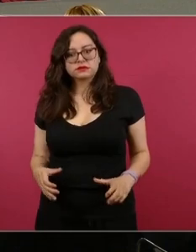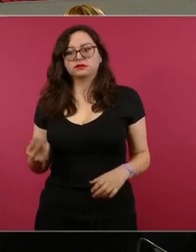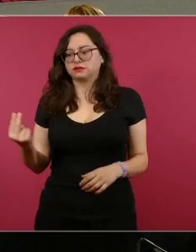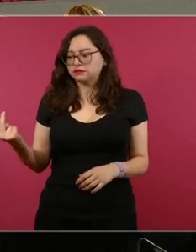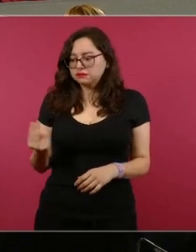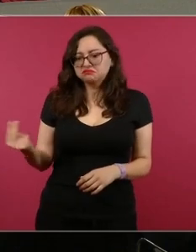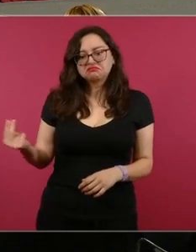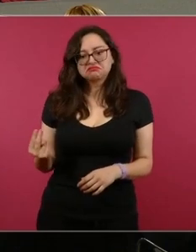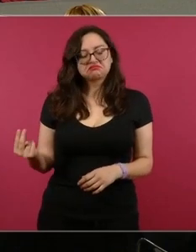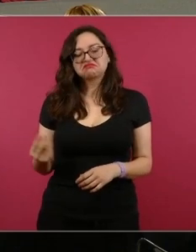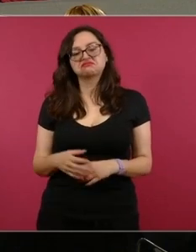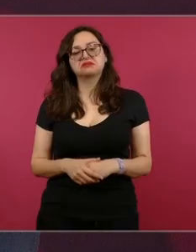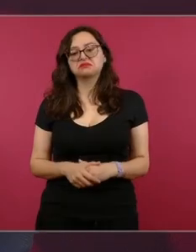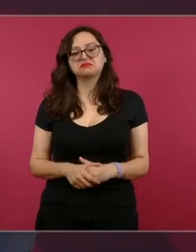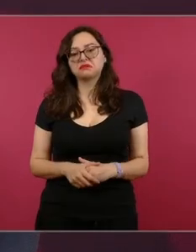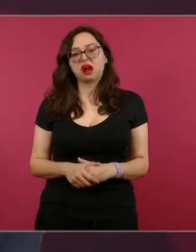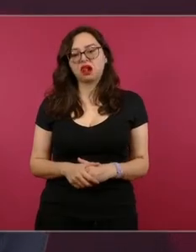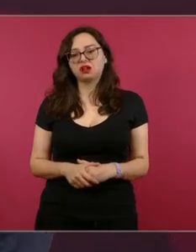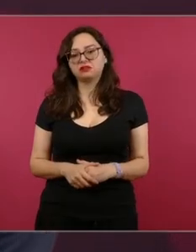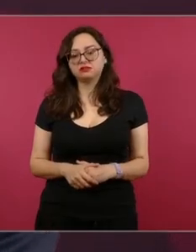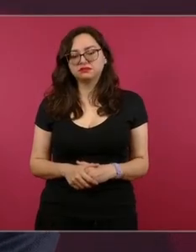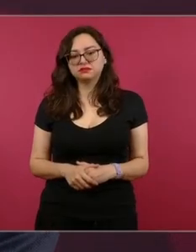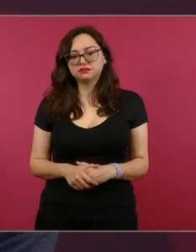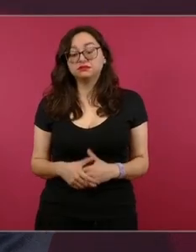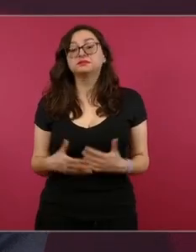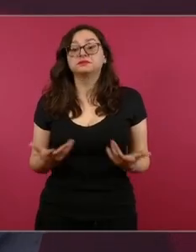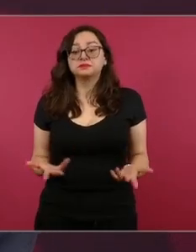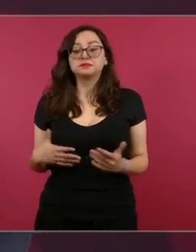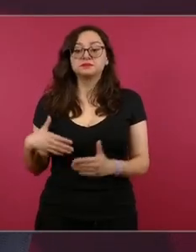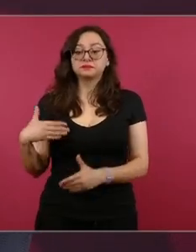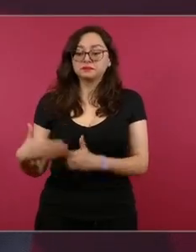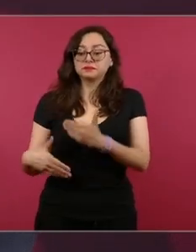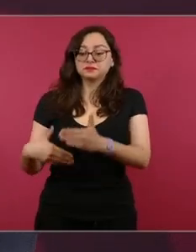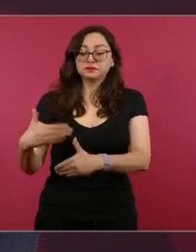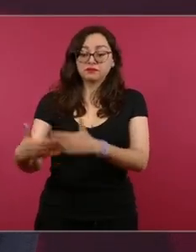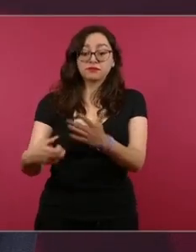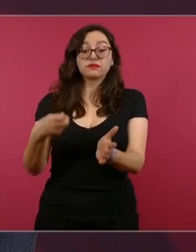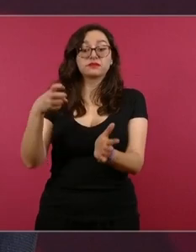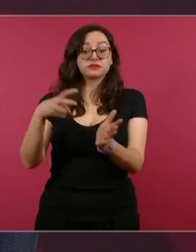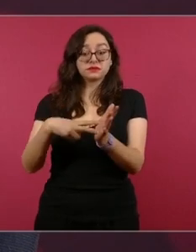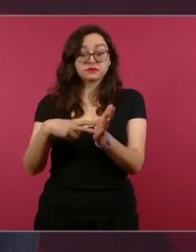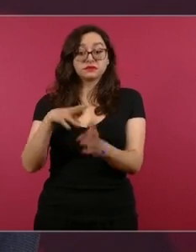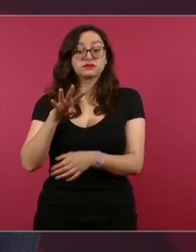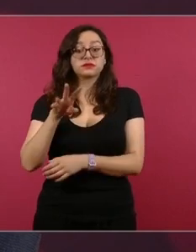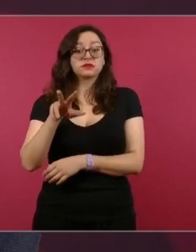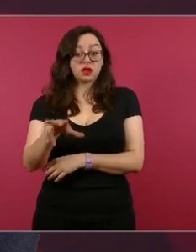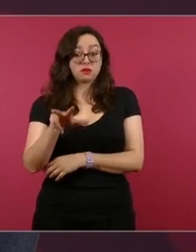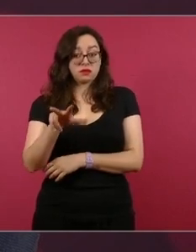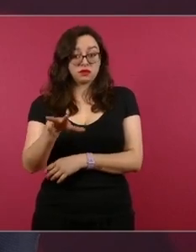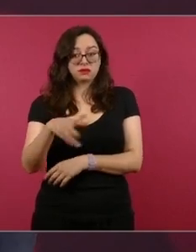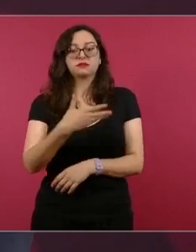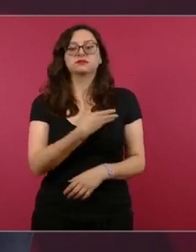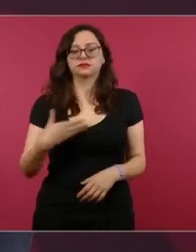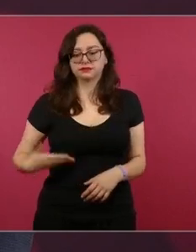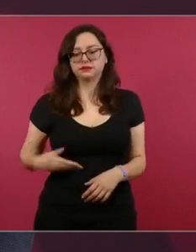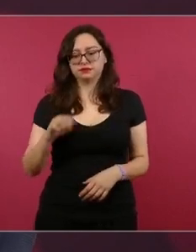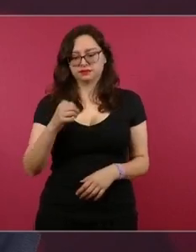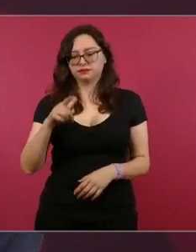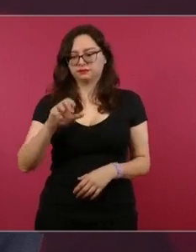victimados. Ya en la presidencia, lo acaba de describir la secretaria de Gobernación, el